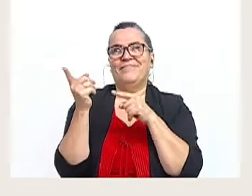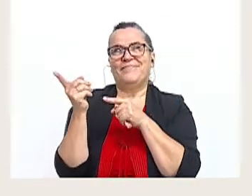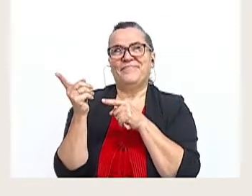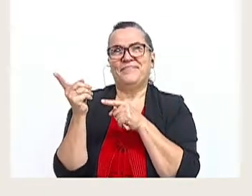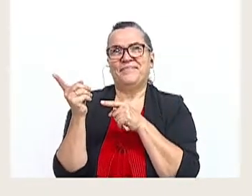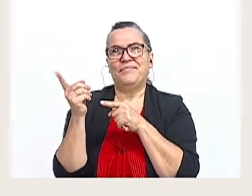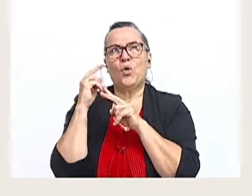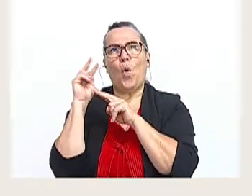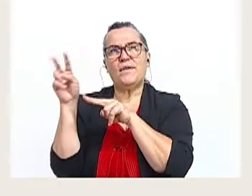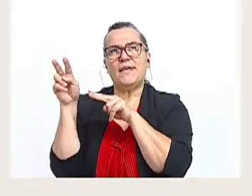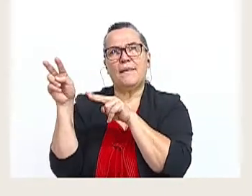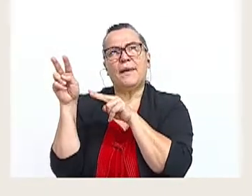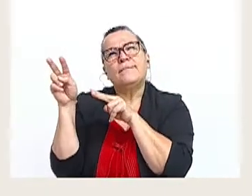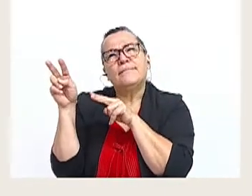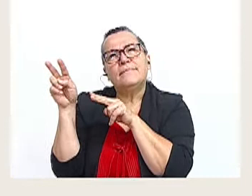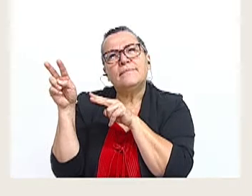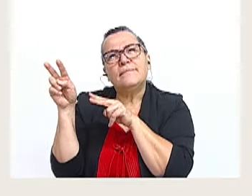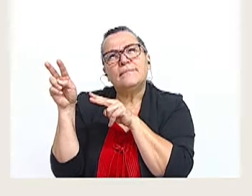Observen la imagen.